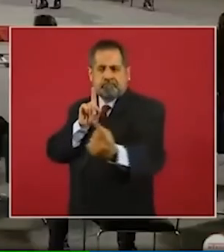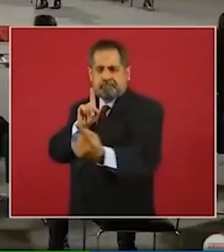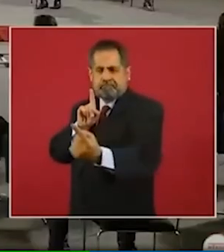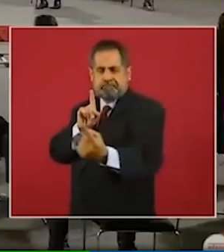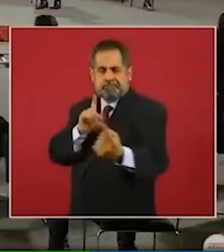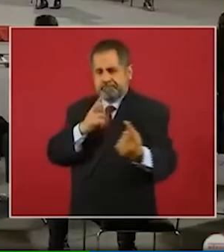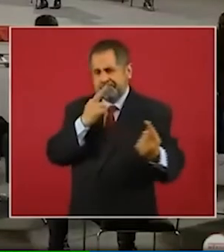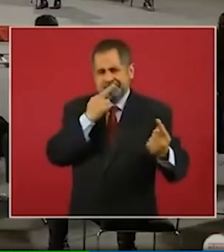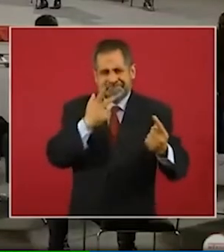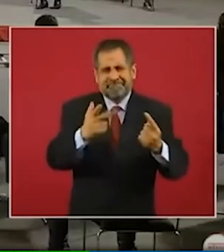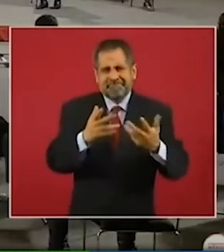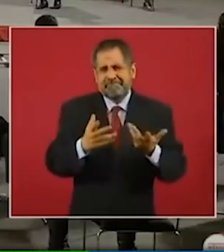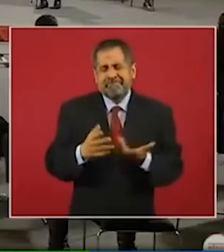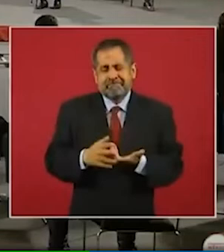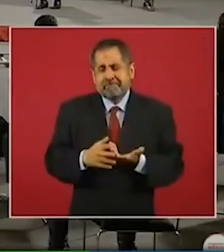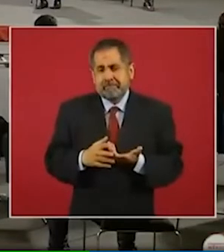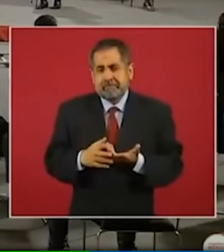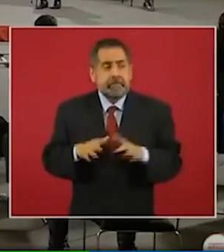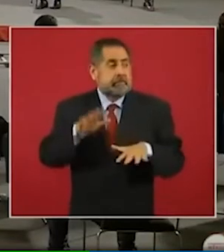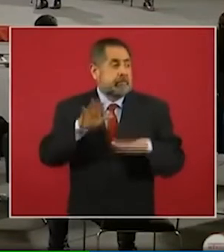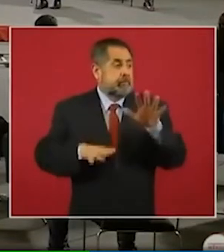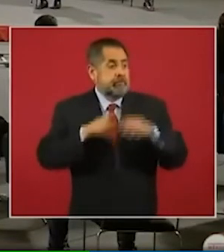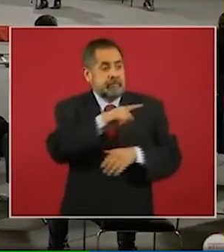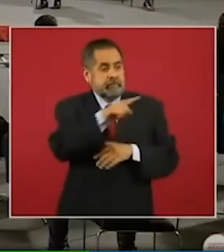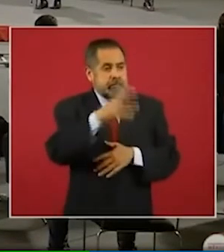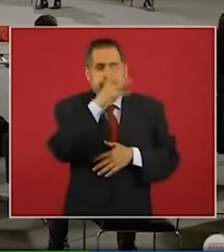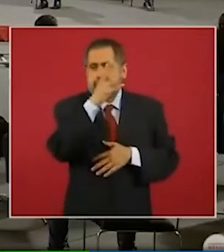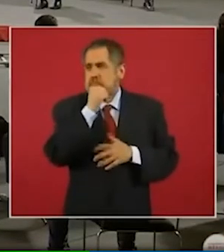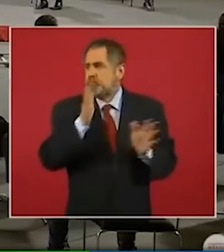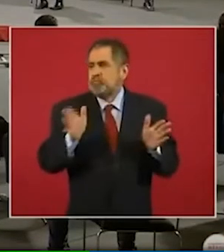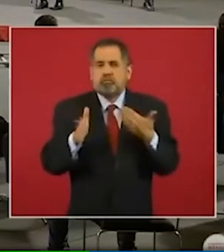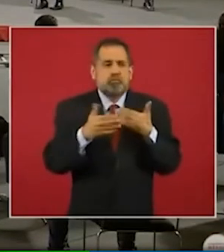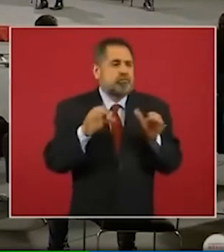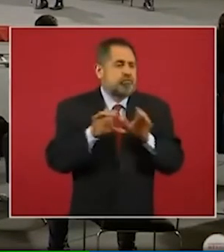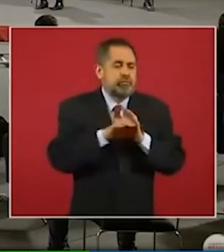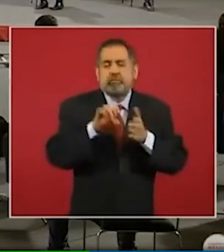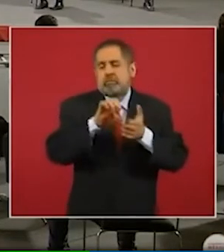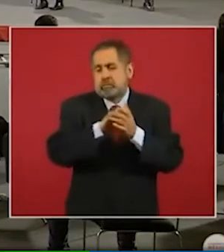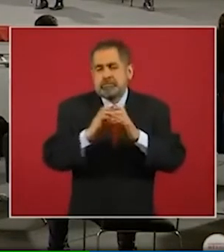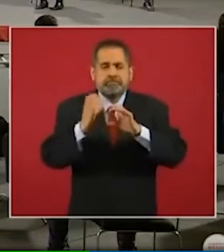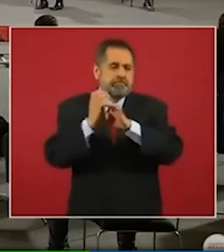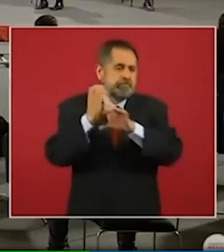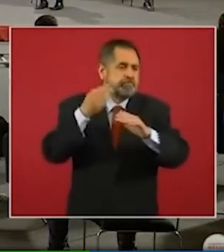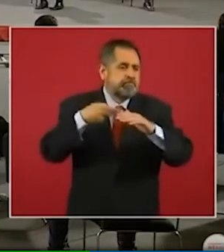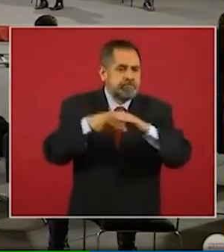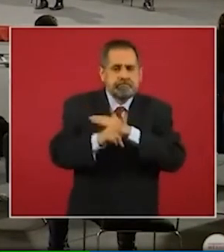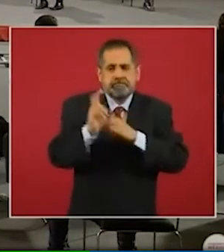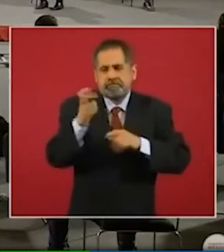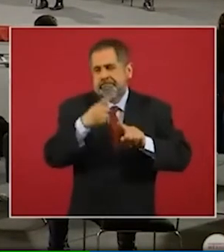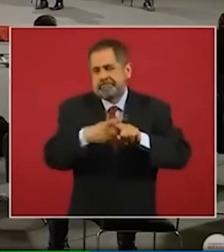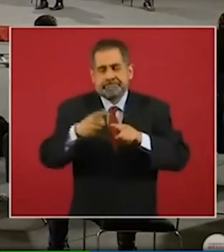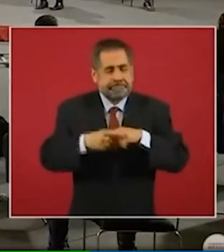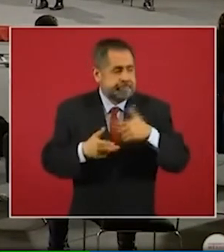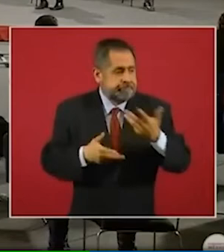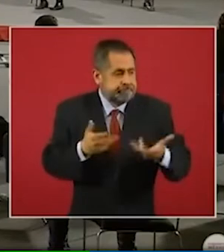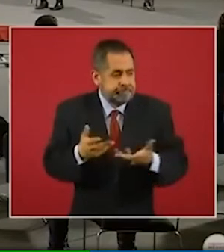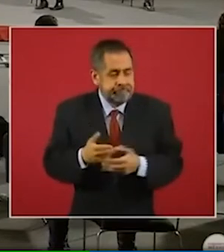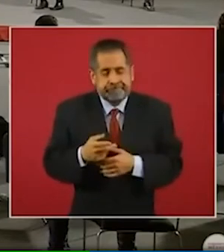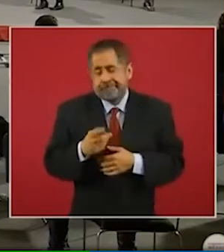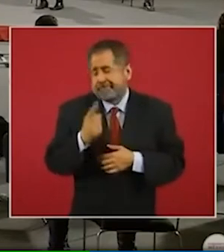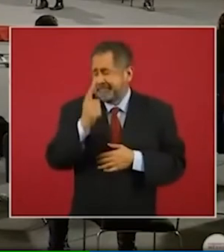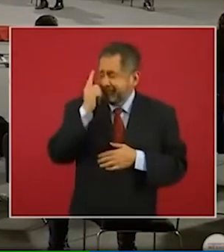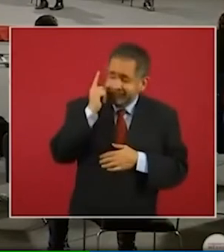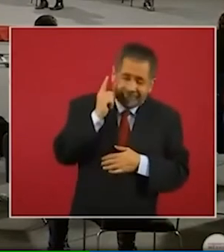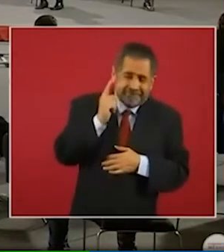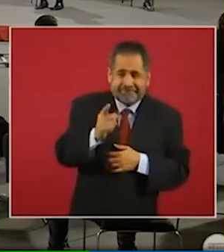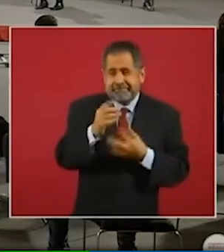Y hay espacios donde no es posible mantener esa sana distancia, por ejemplo, el transporte público. Y entonces ahí cobra mucha